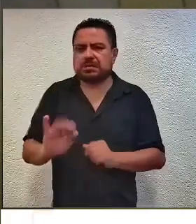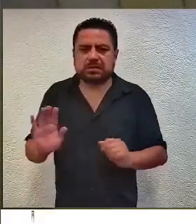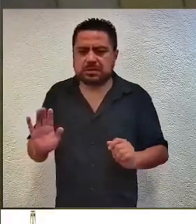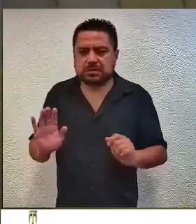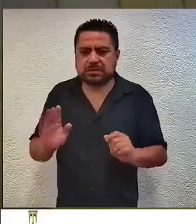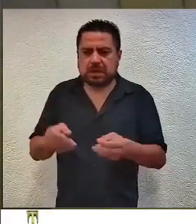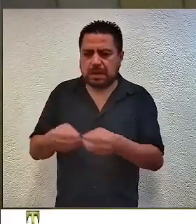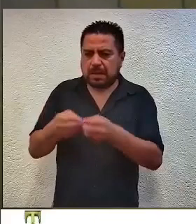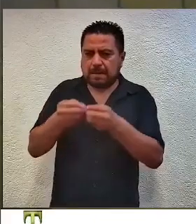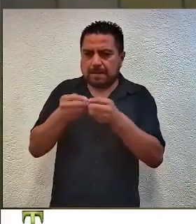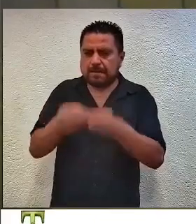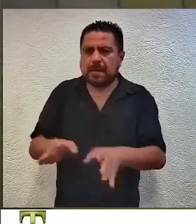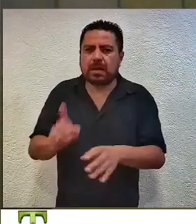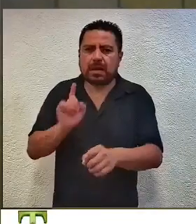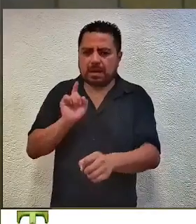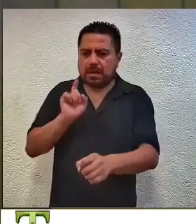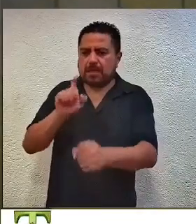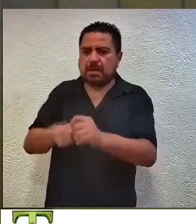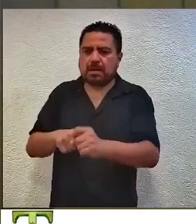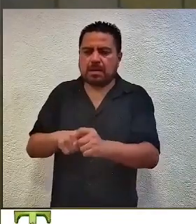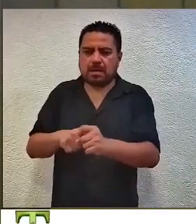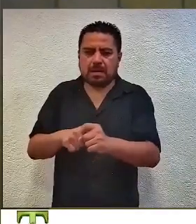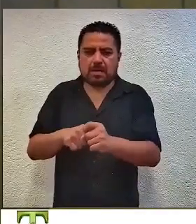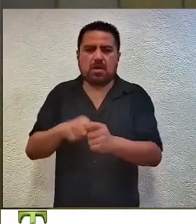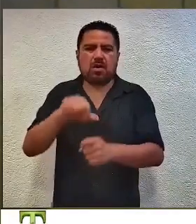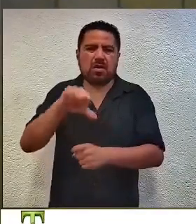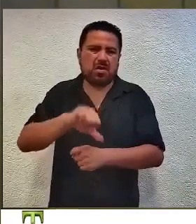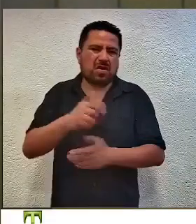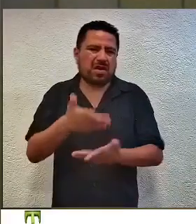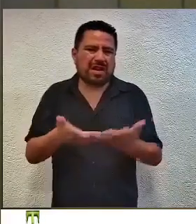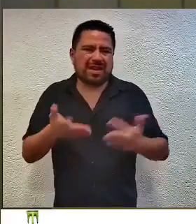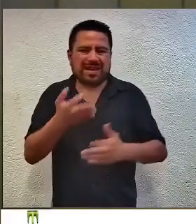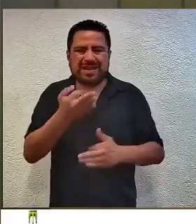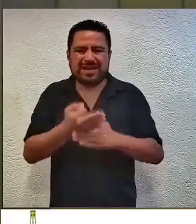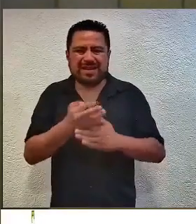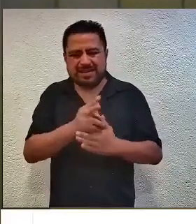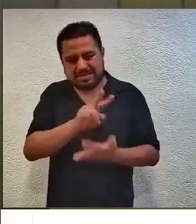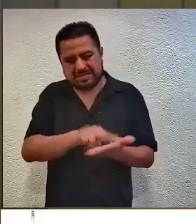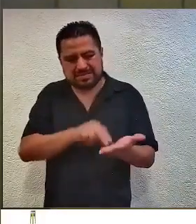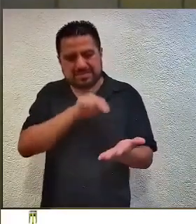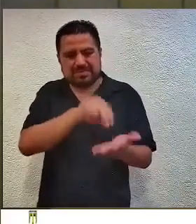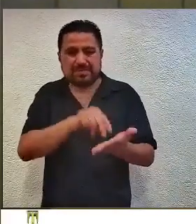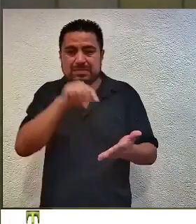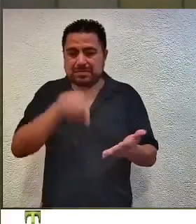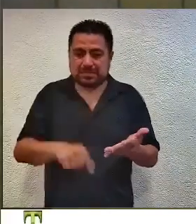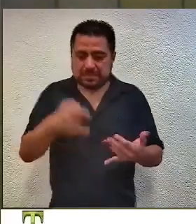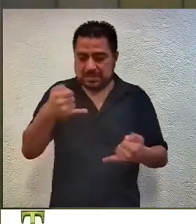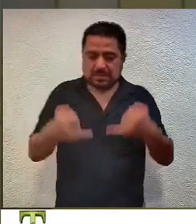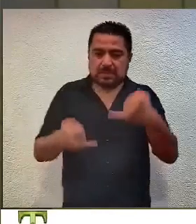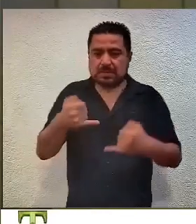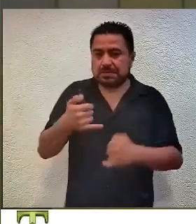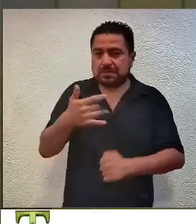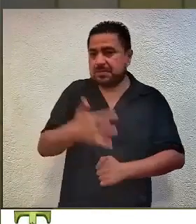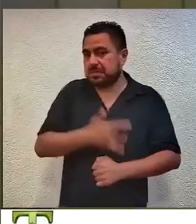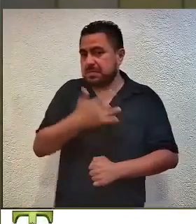La pérdida de la militancia del hoy actor que acude a este tribunal, y en ese sentido